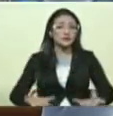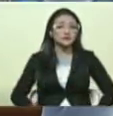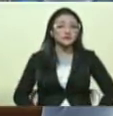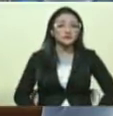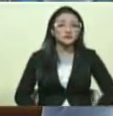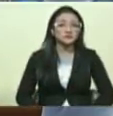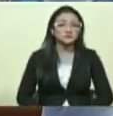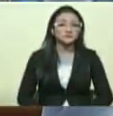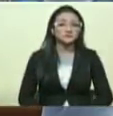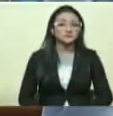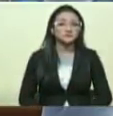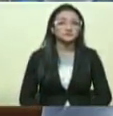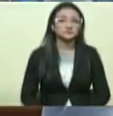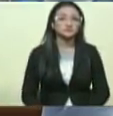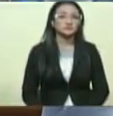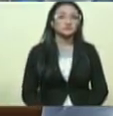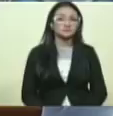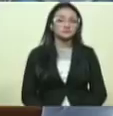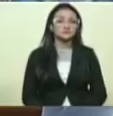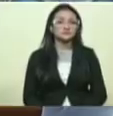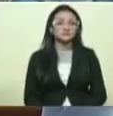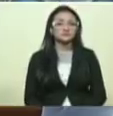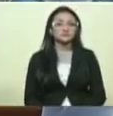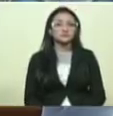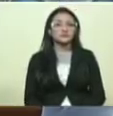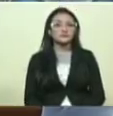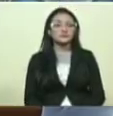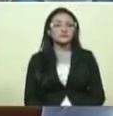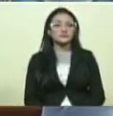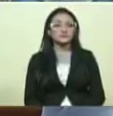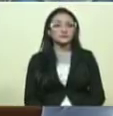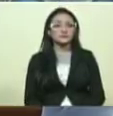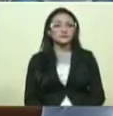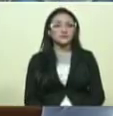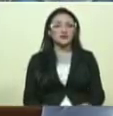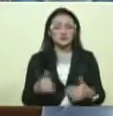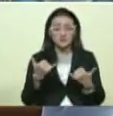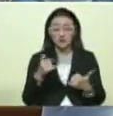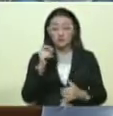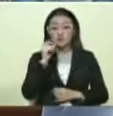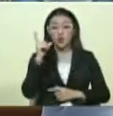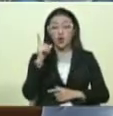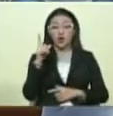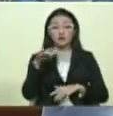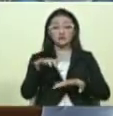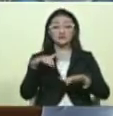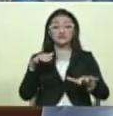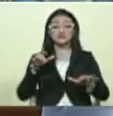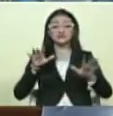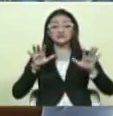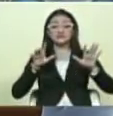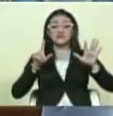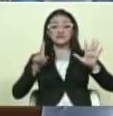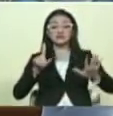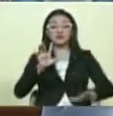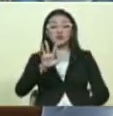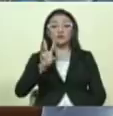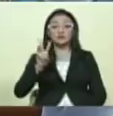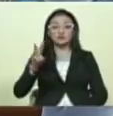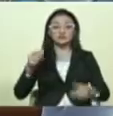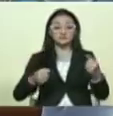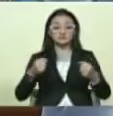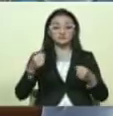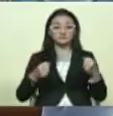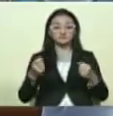Y algo sorprendente, una flota de 653 vehículos y